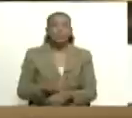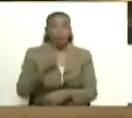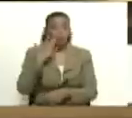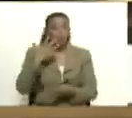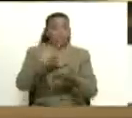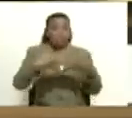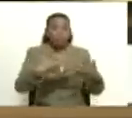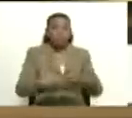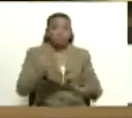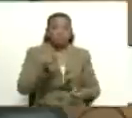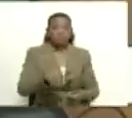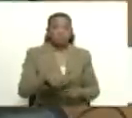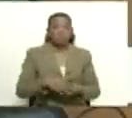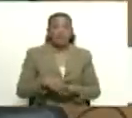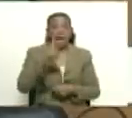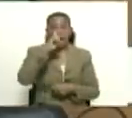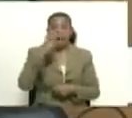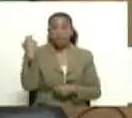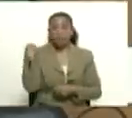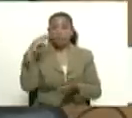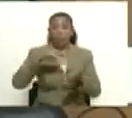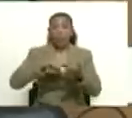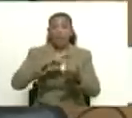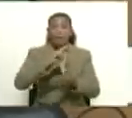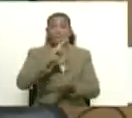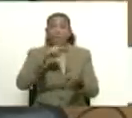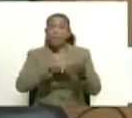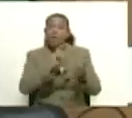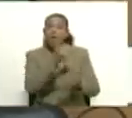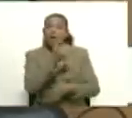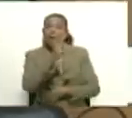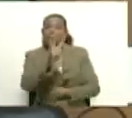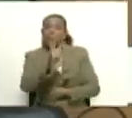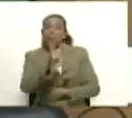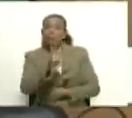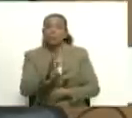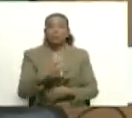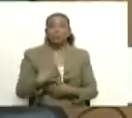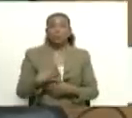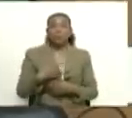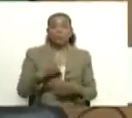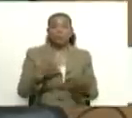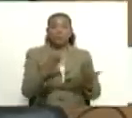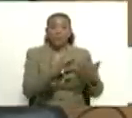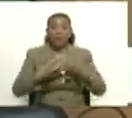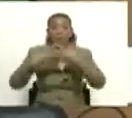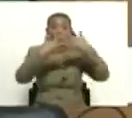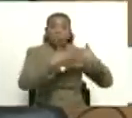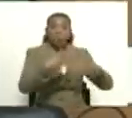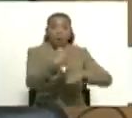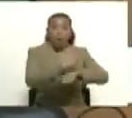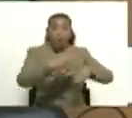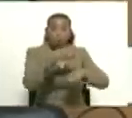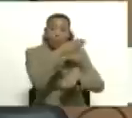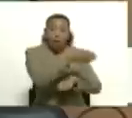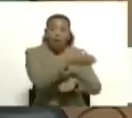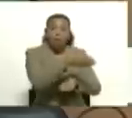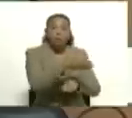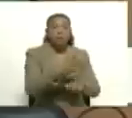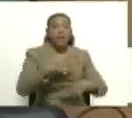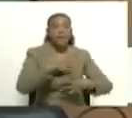Considerando que desde el año 2014, el gobierno supremacista de los Estados Unidos de América